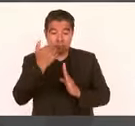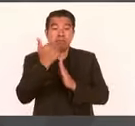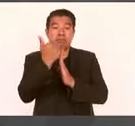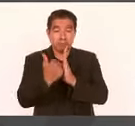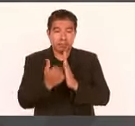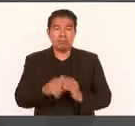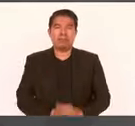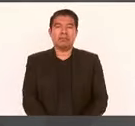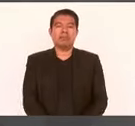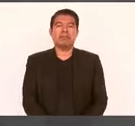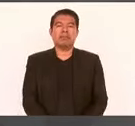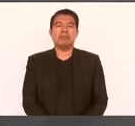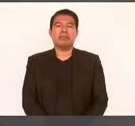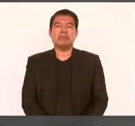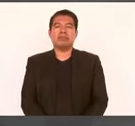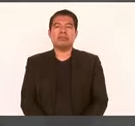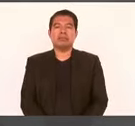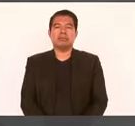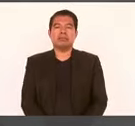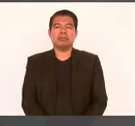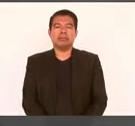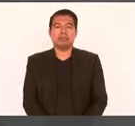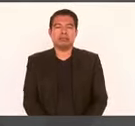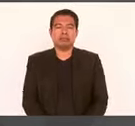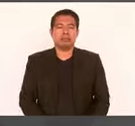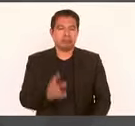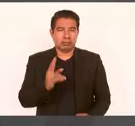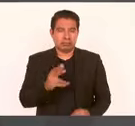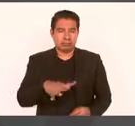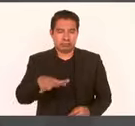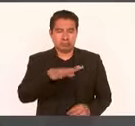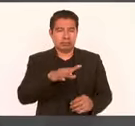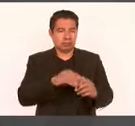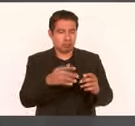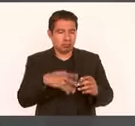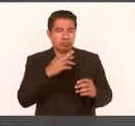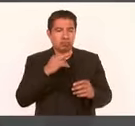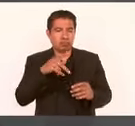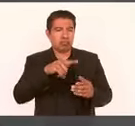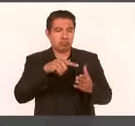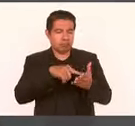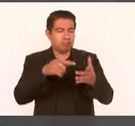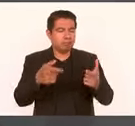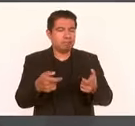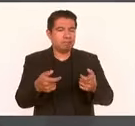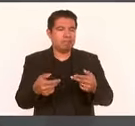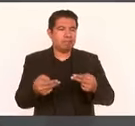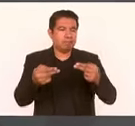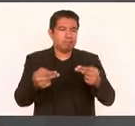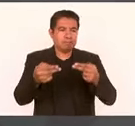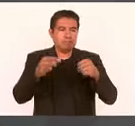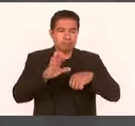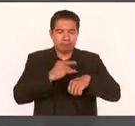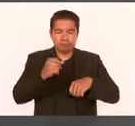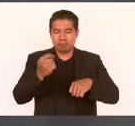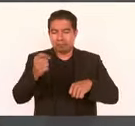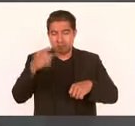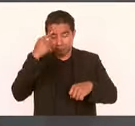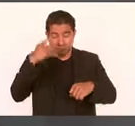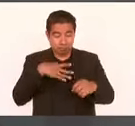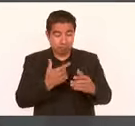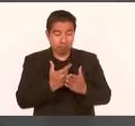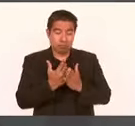ha contribuido al fortalecimiento de las economías locales mediante la contratación de mano de obra, de